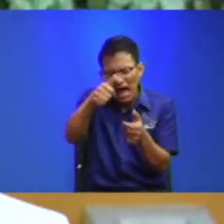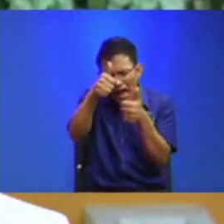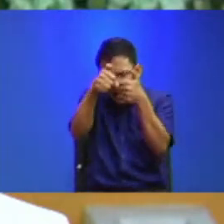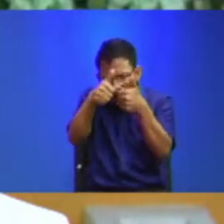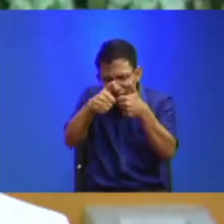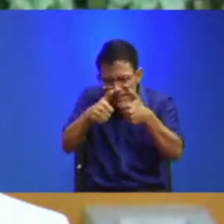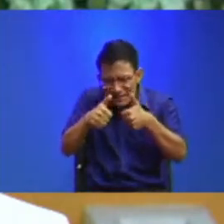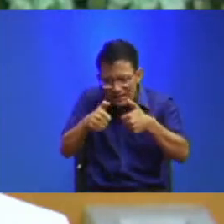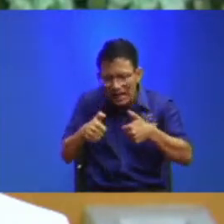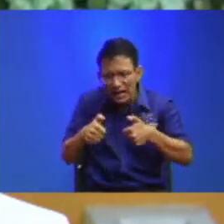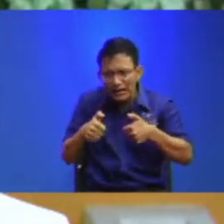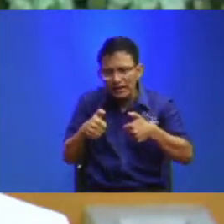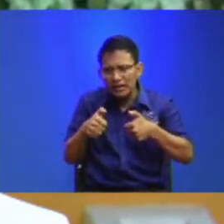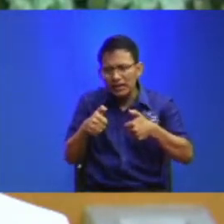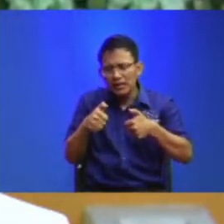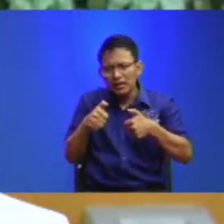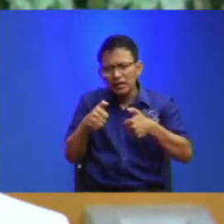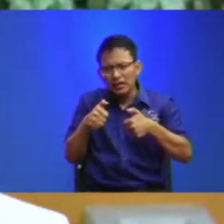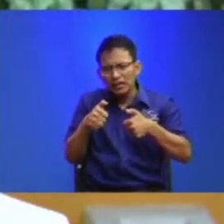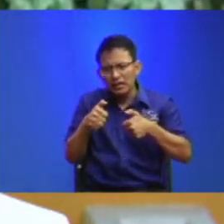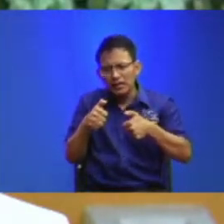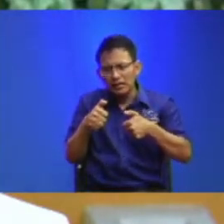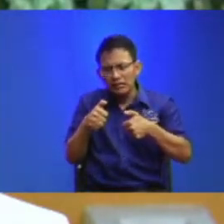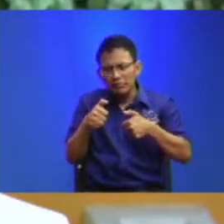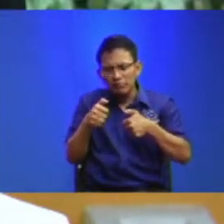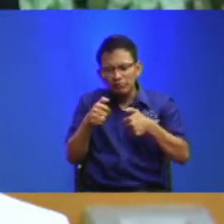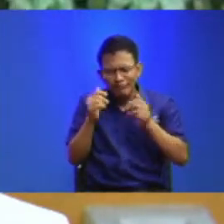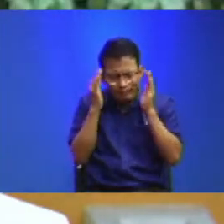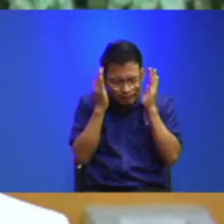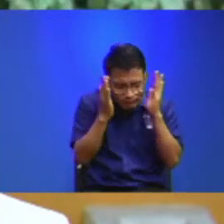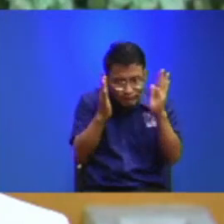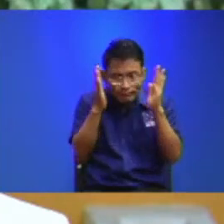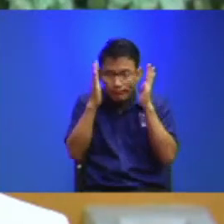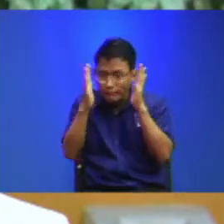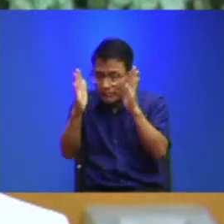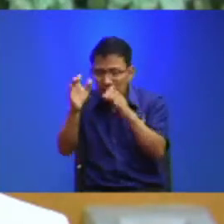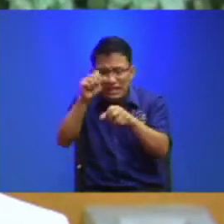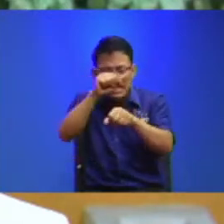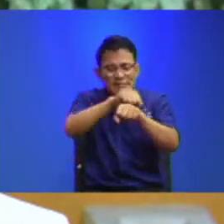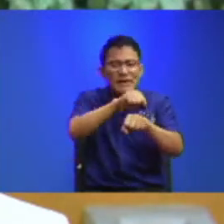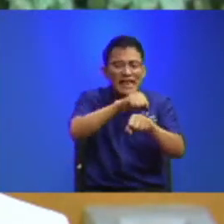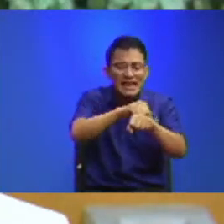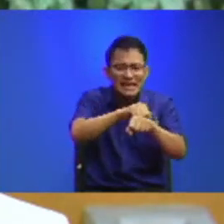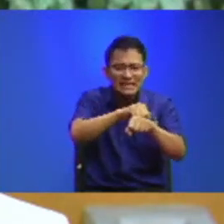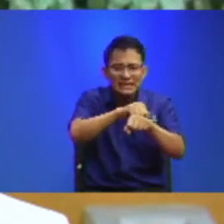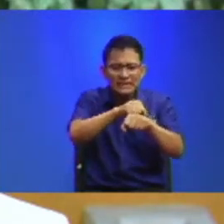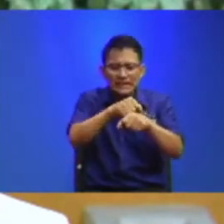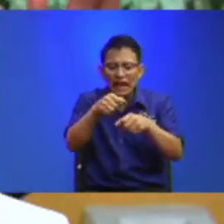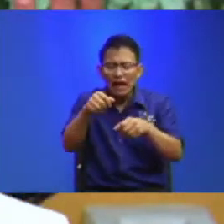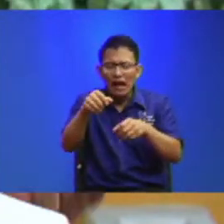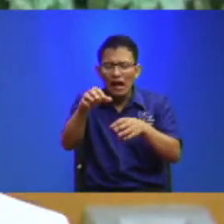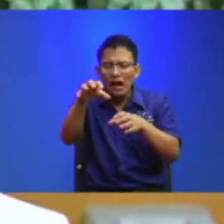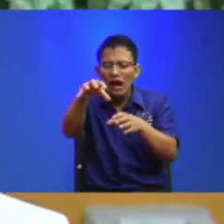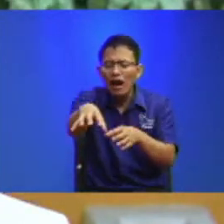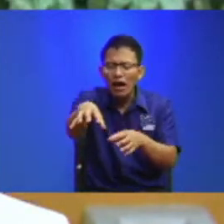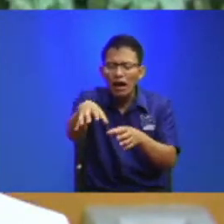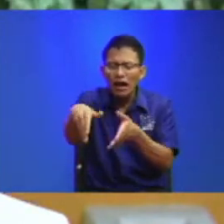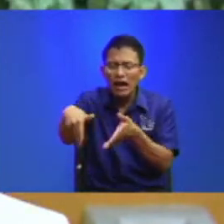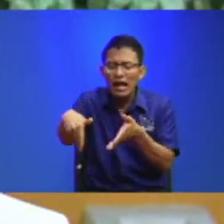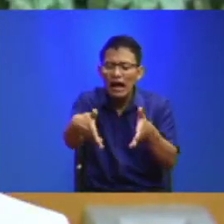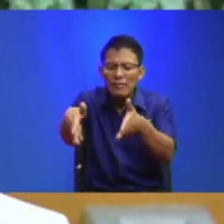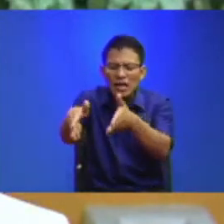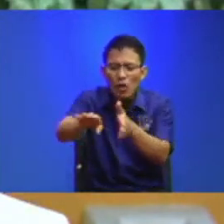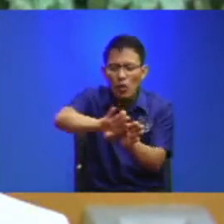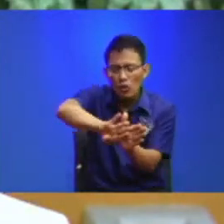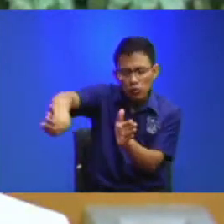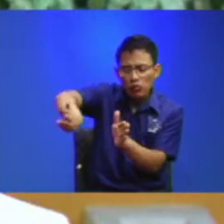es supervisar cuáles son las piedras que deben de ser quitadas del camino. Para eso empezamos